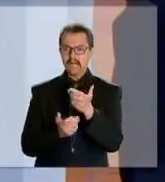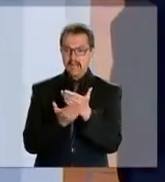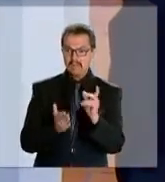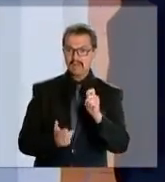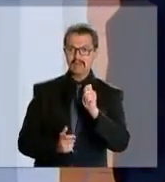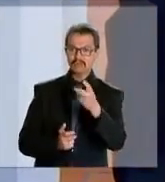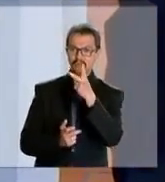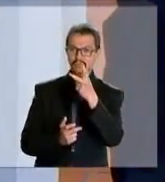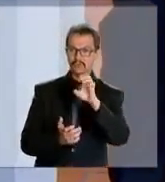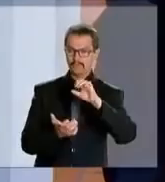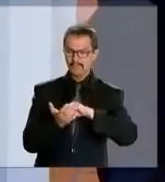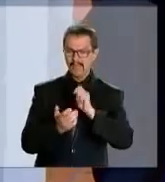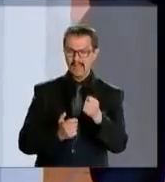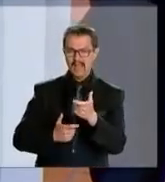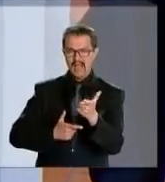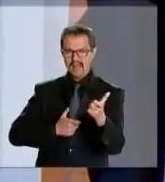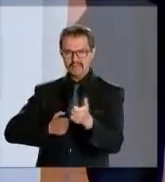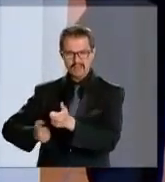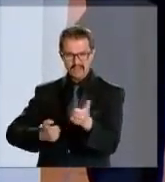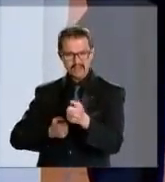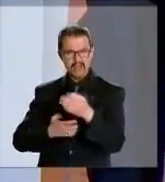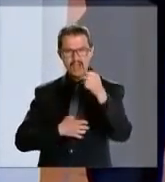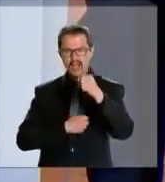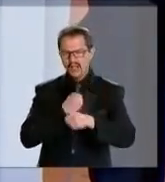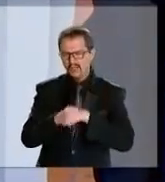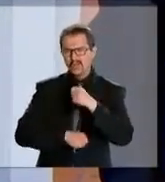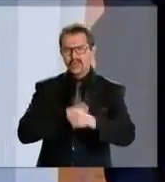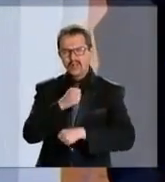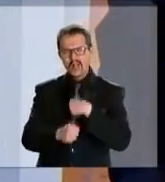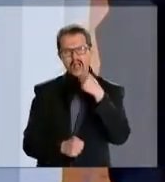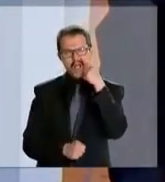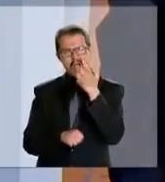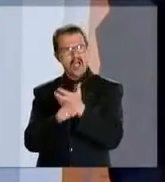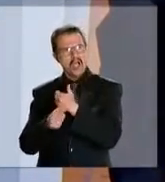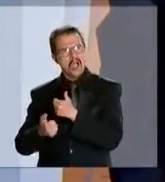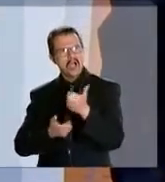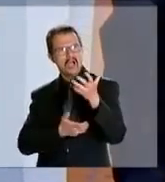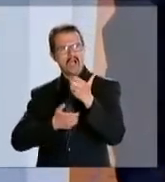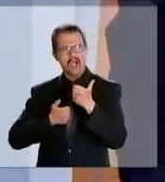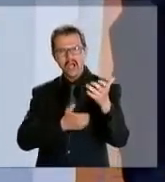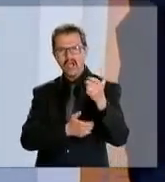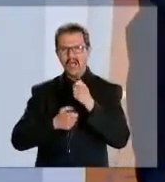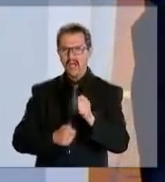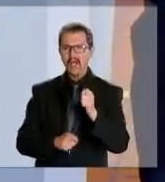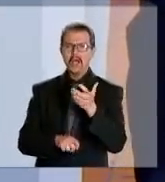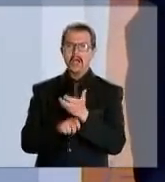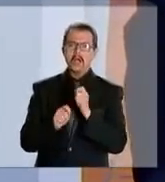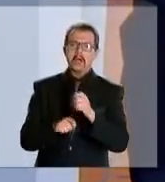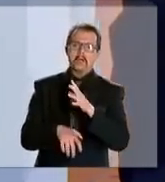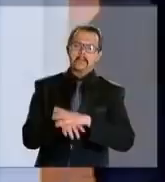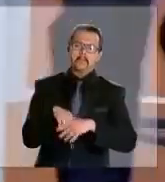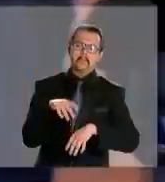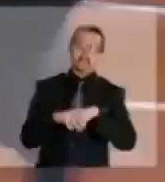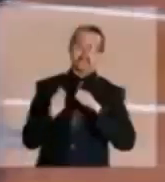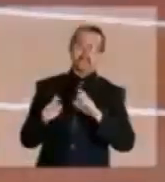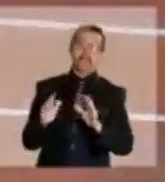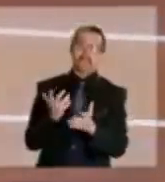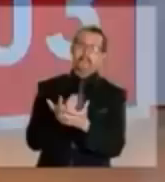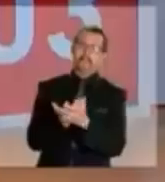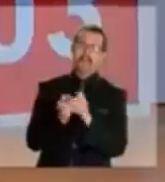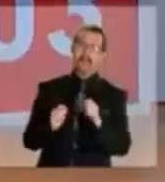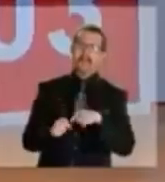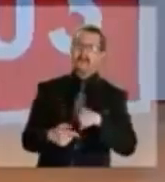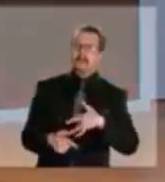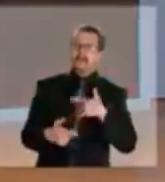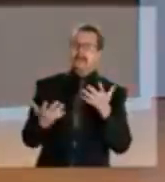eeuu a méxico y ellos no están haciendo absolutamente nada tenemos que exigir reciprocidad doña teresa gracias candidatos